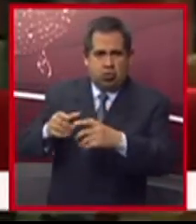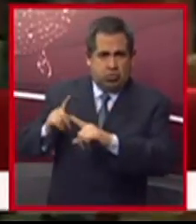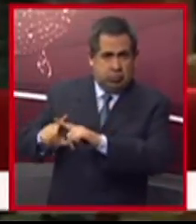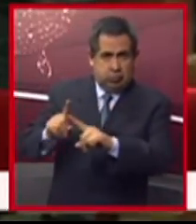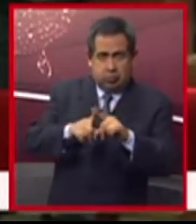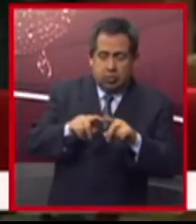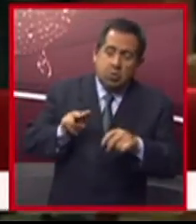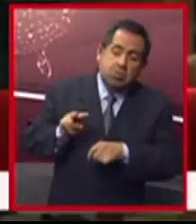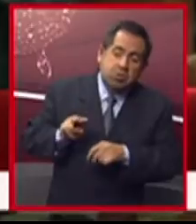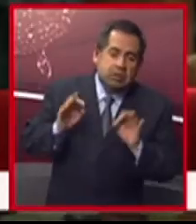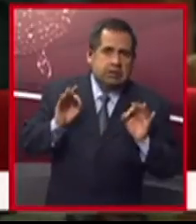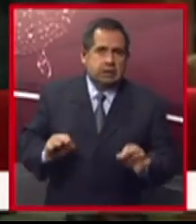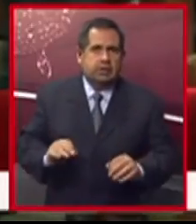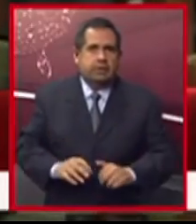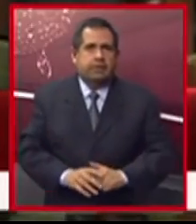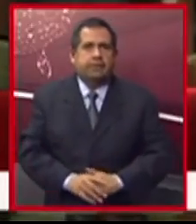autónomos.